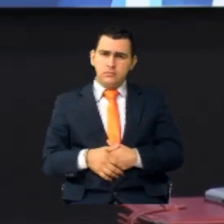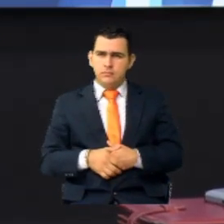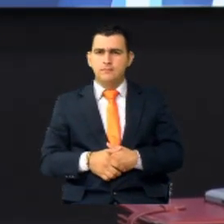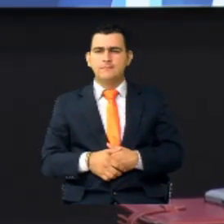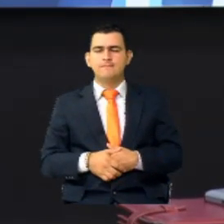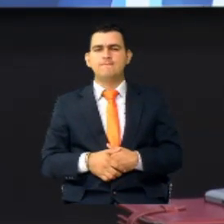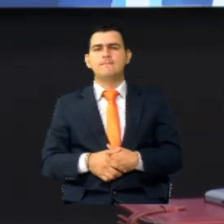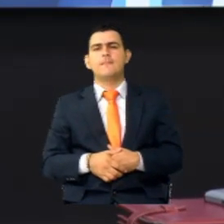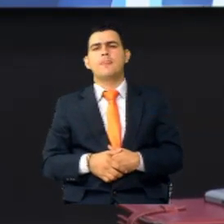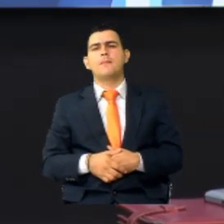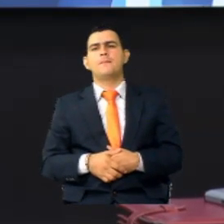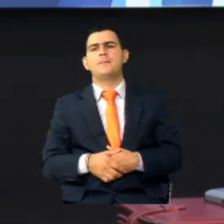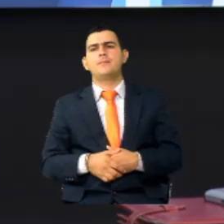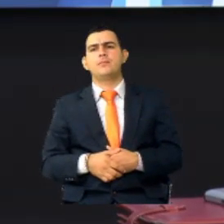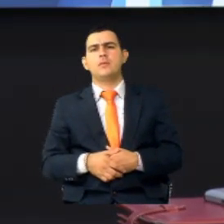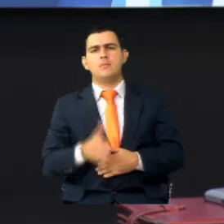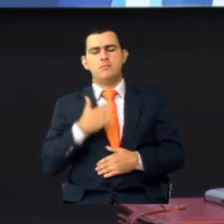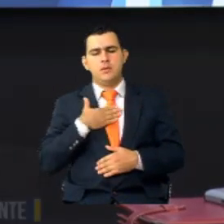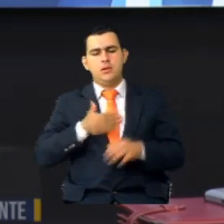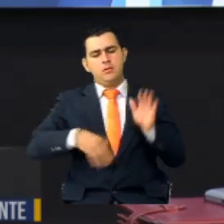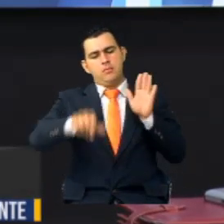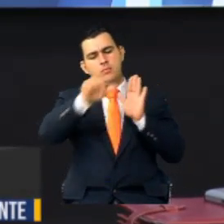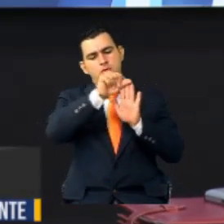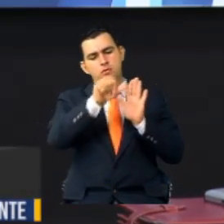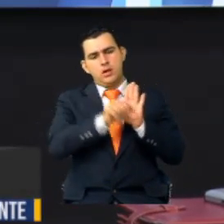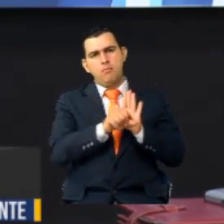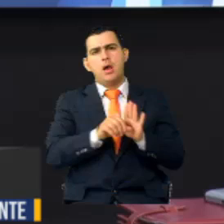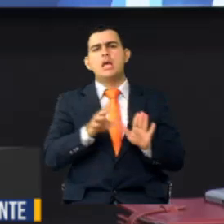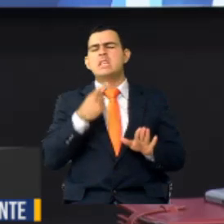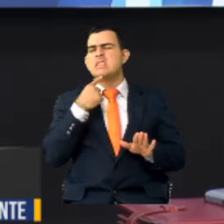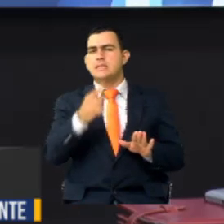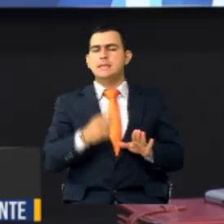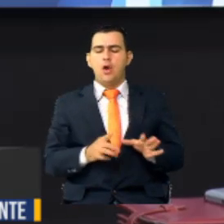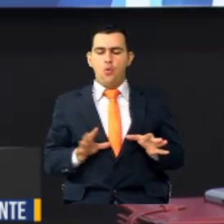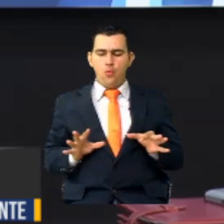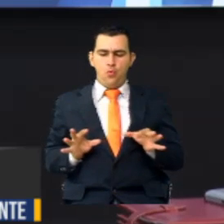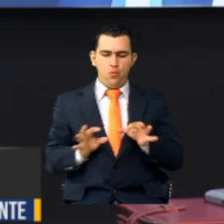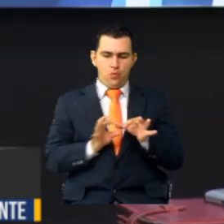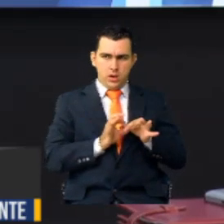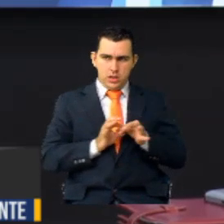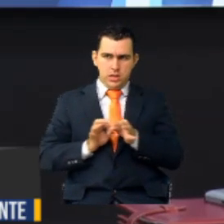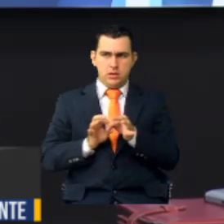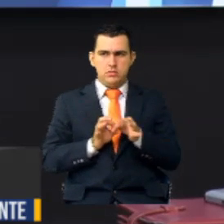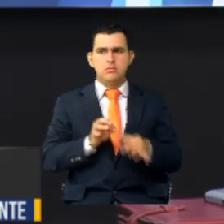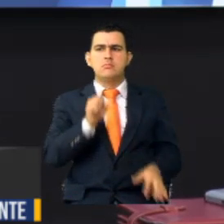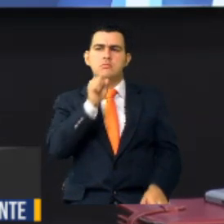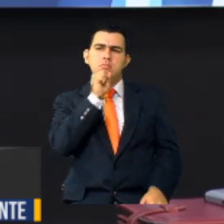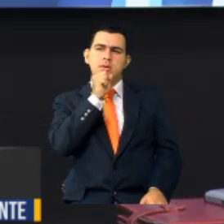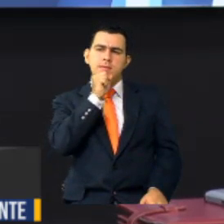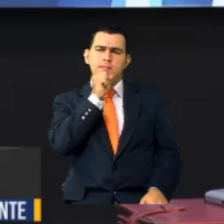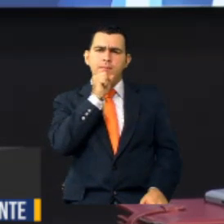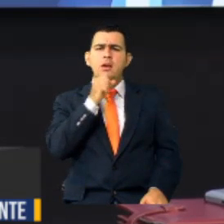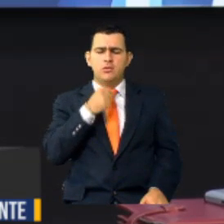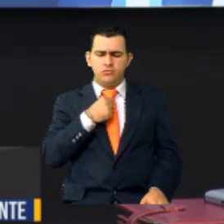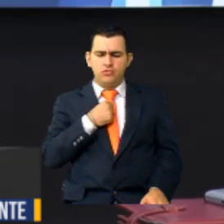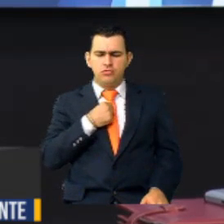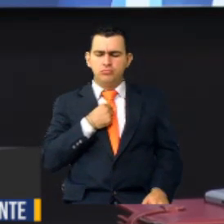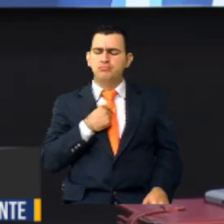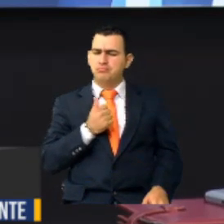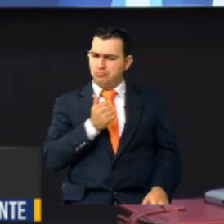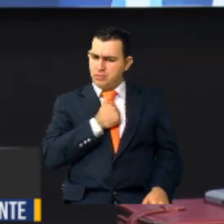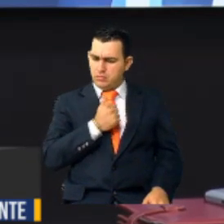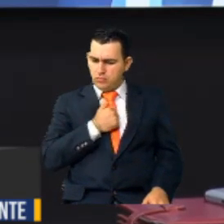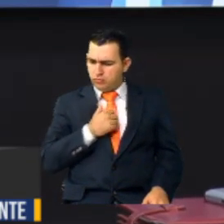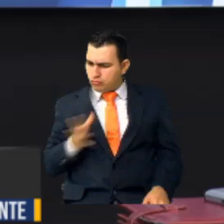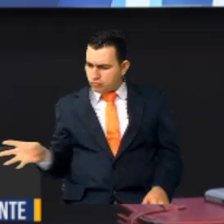Como dice nuestro programa de gobierno, Unidos por Barranca Bermeja, trabajaré de la mano de las diferentes instituciones con un solo